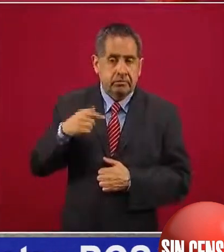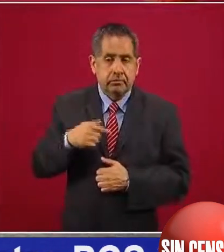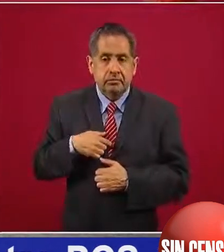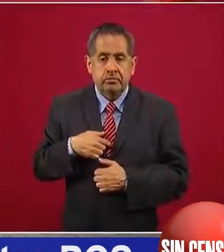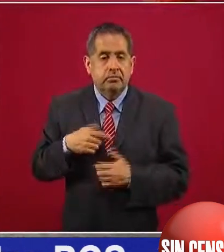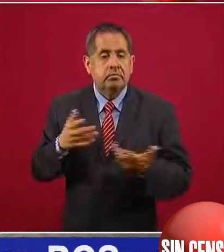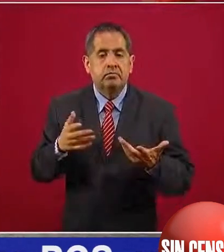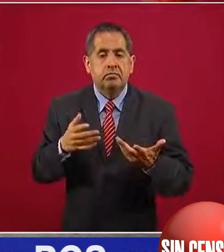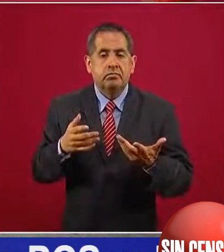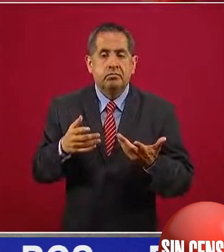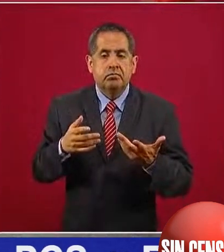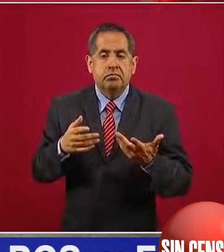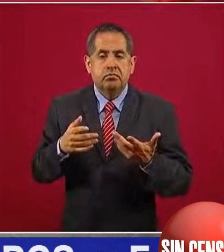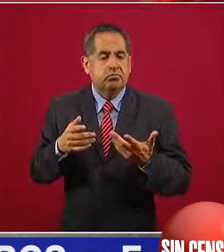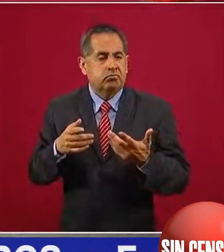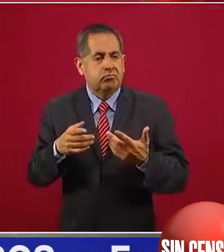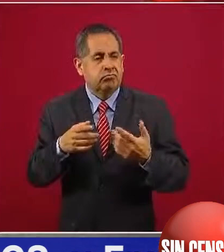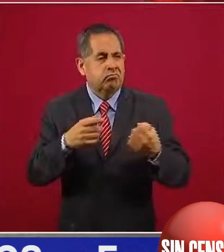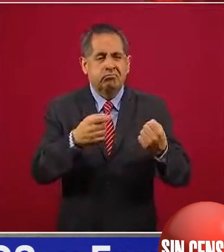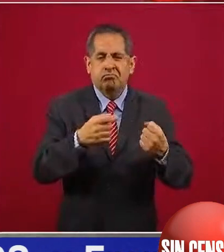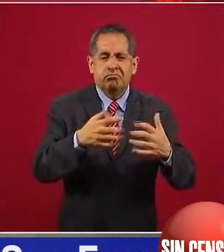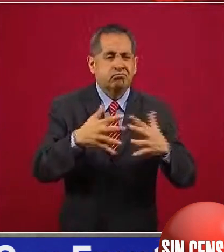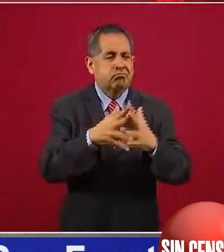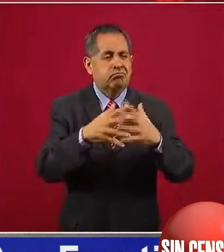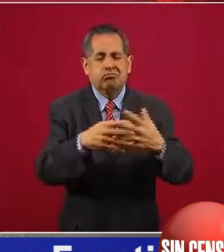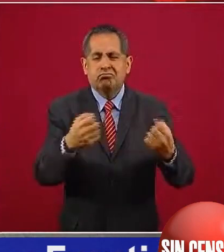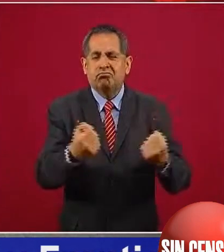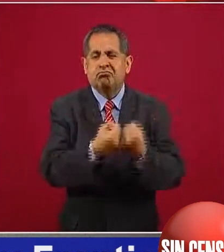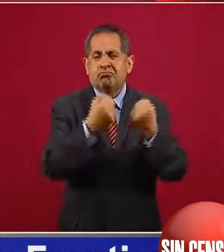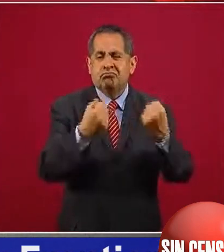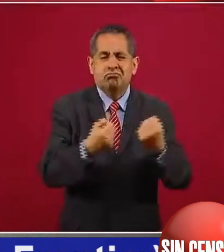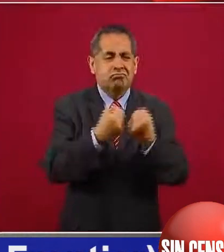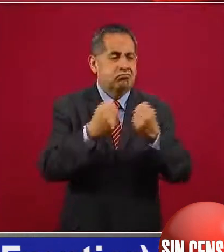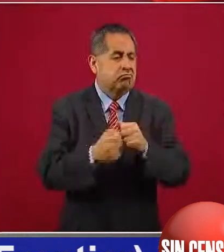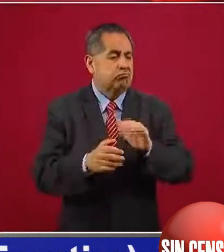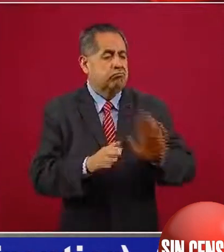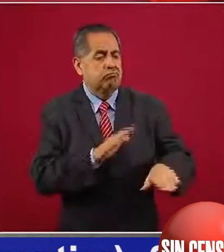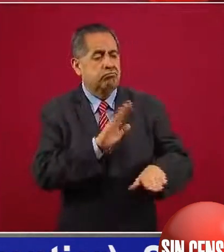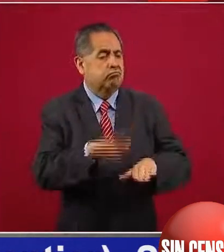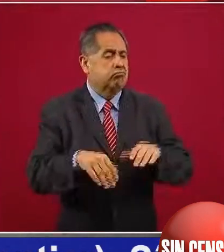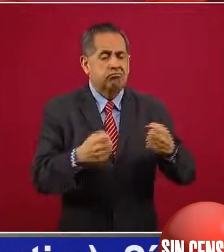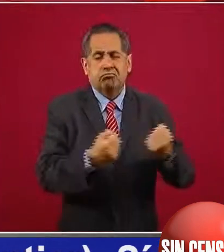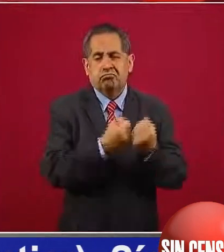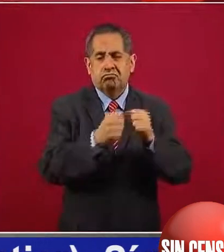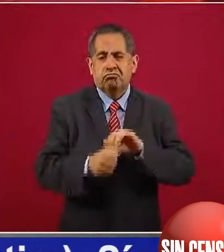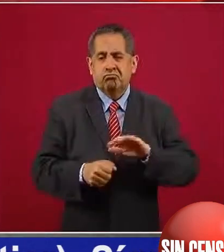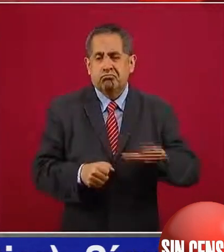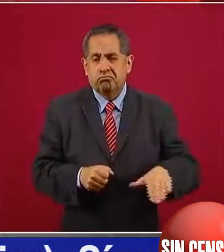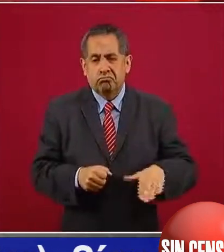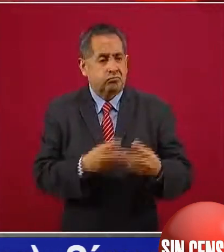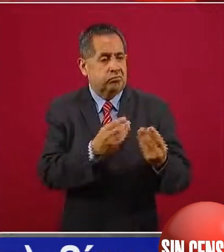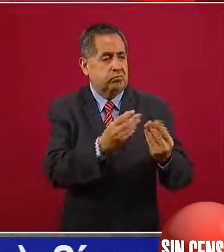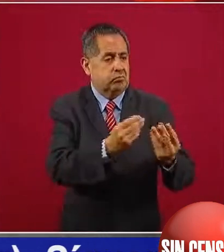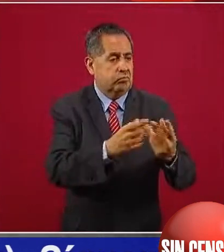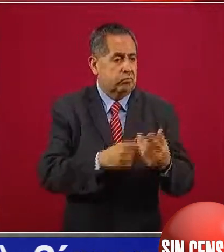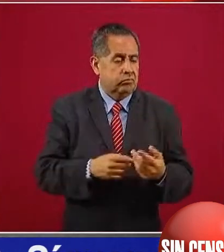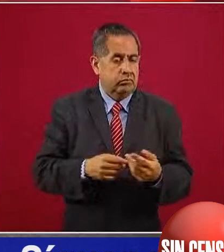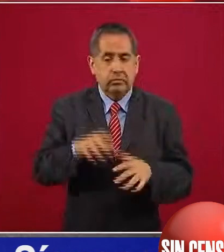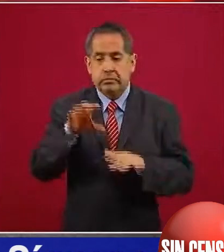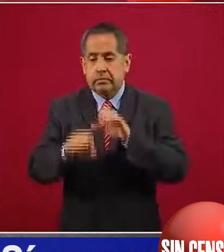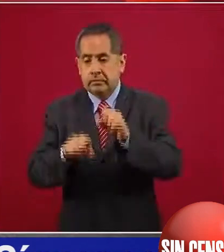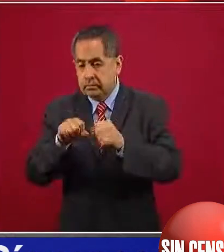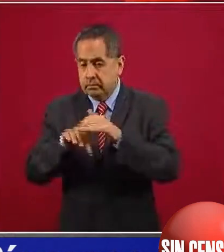eran más en los enfrentamientos los muertos que los heridos y los